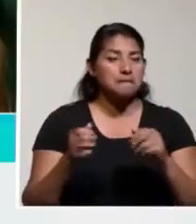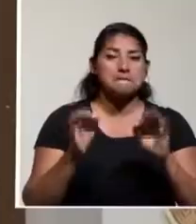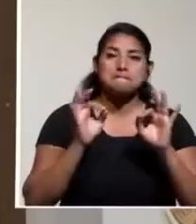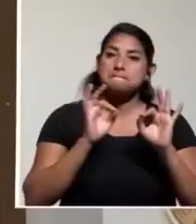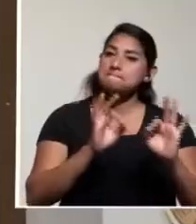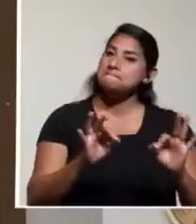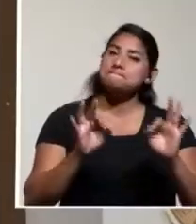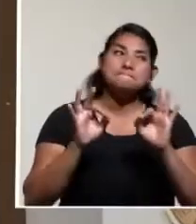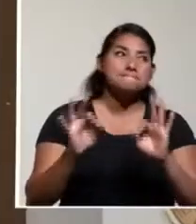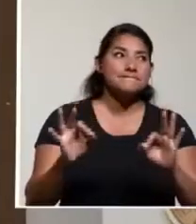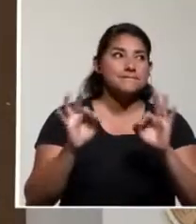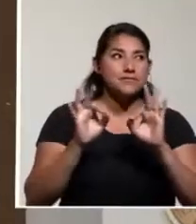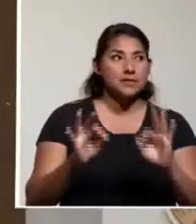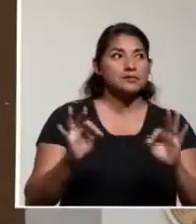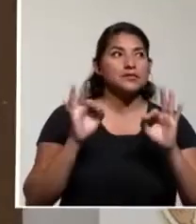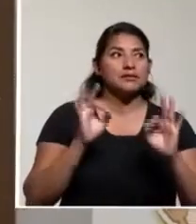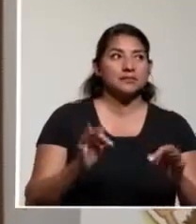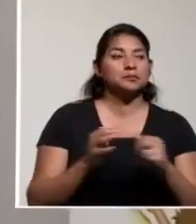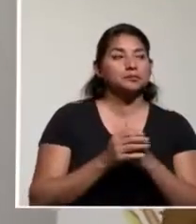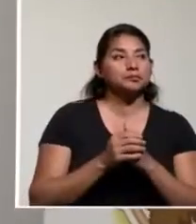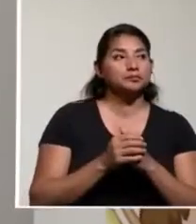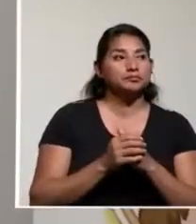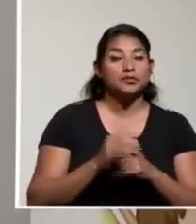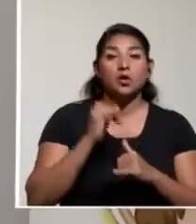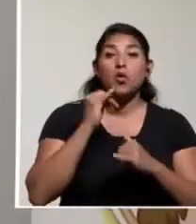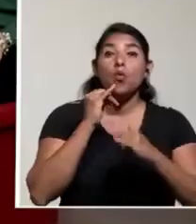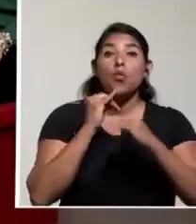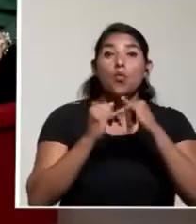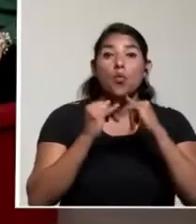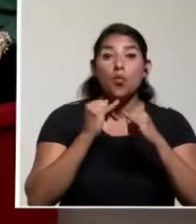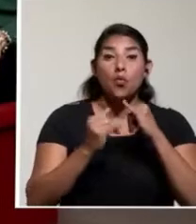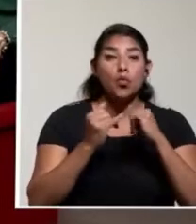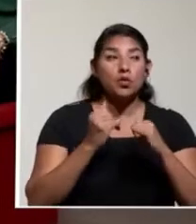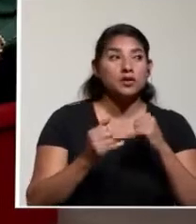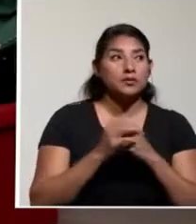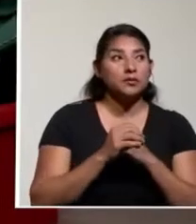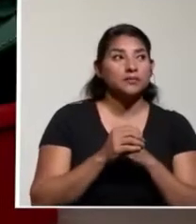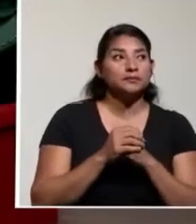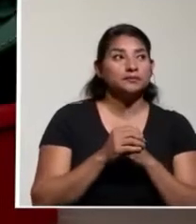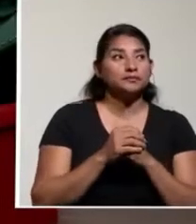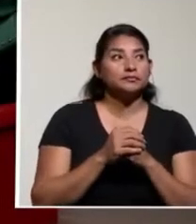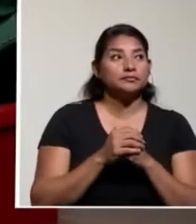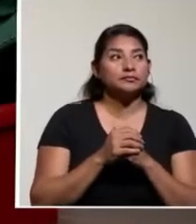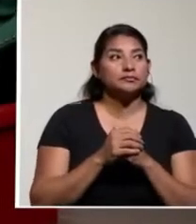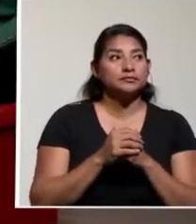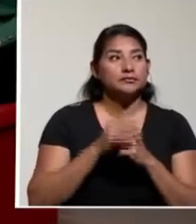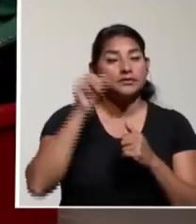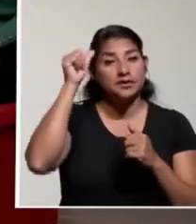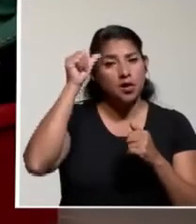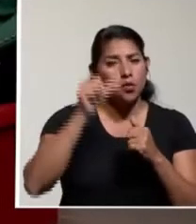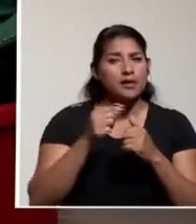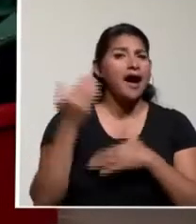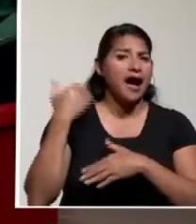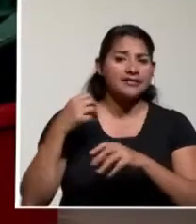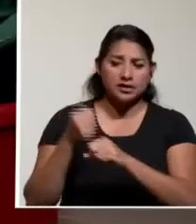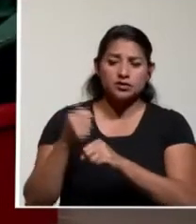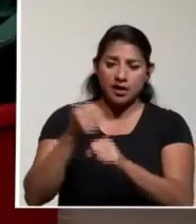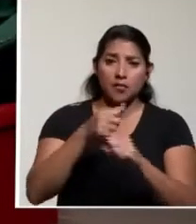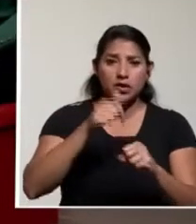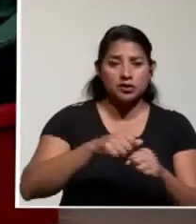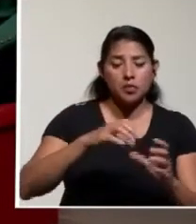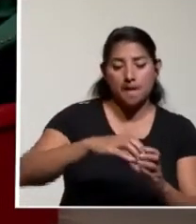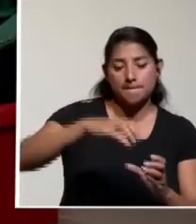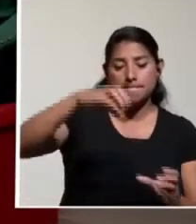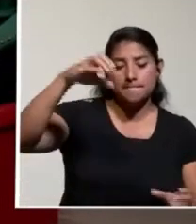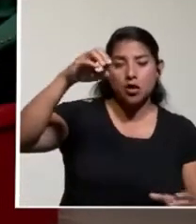Muy bien. El último que aquí también lo hicimos en el programa. Bueno, este es muy pequeñito. Es un palo de